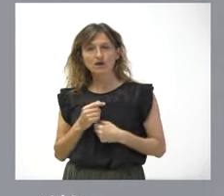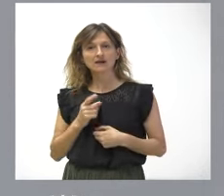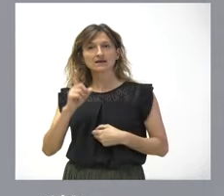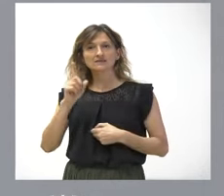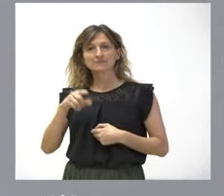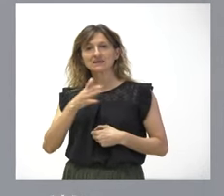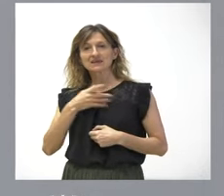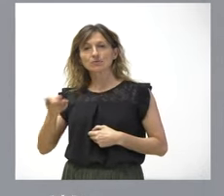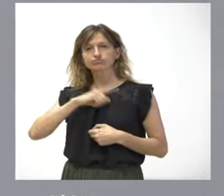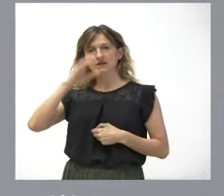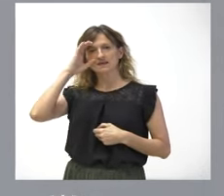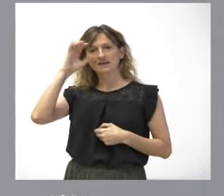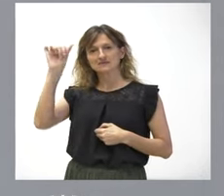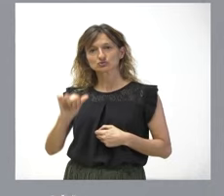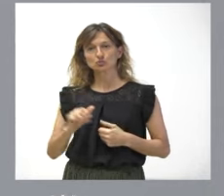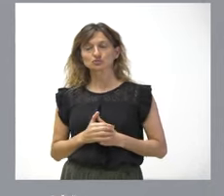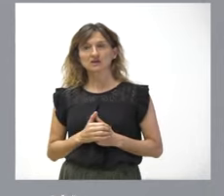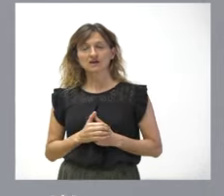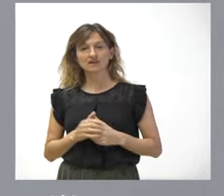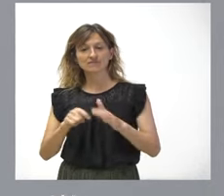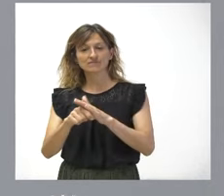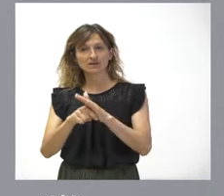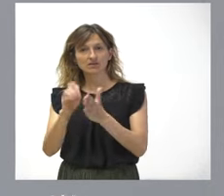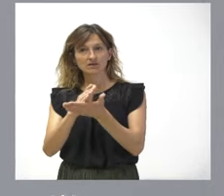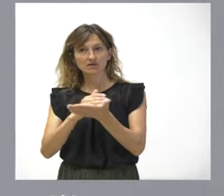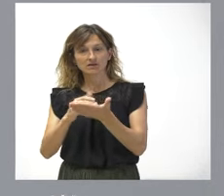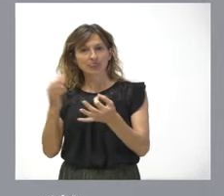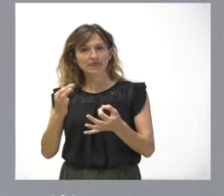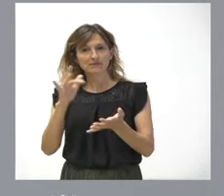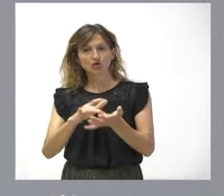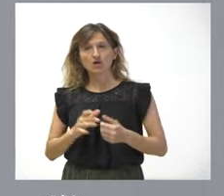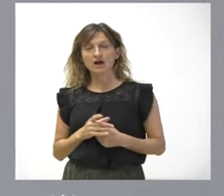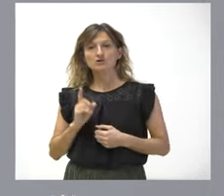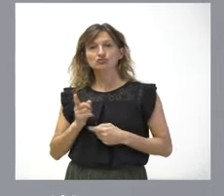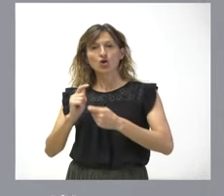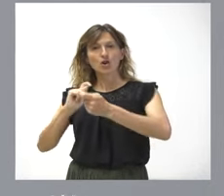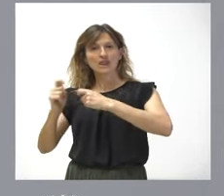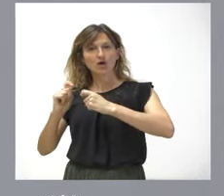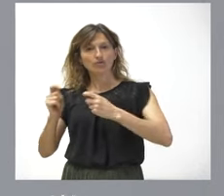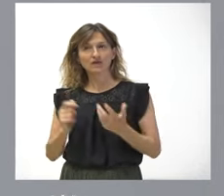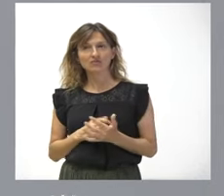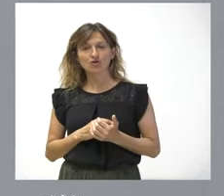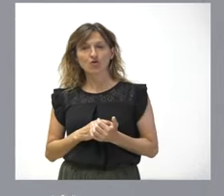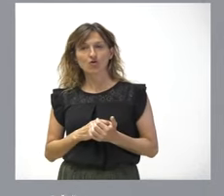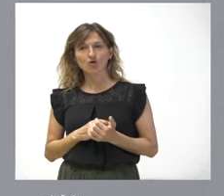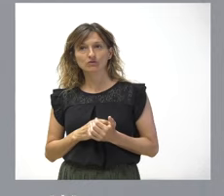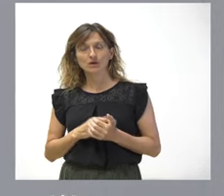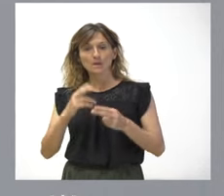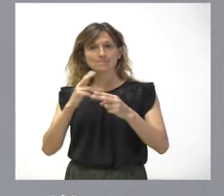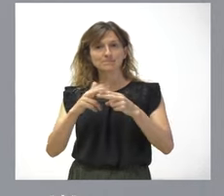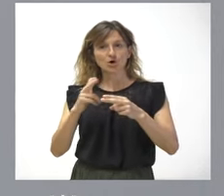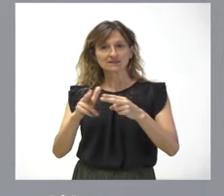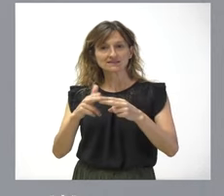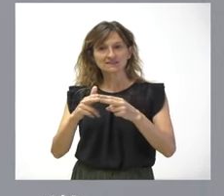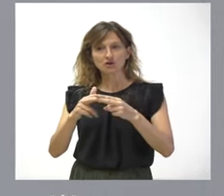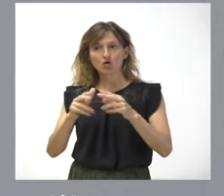escuchados y en la financiación autonómica es una evidencia que esto tiene que ocurrir no puede ser solo una negociación de un partido político